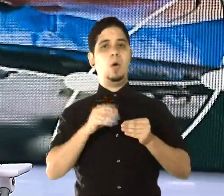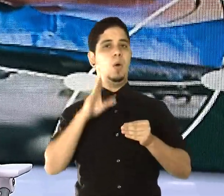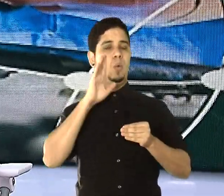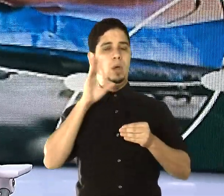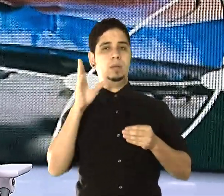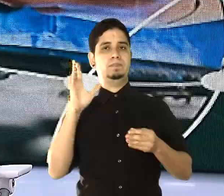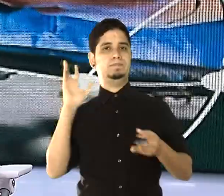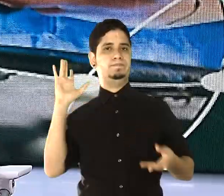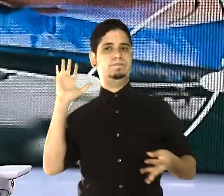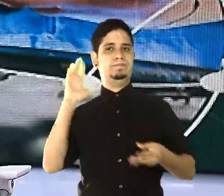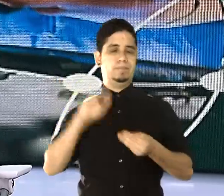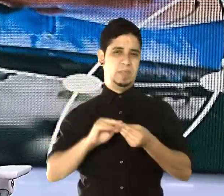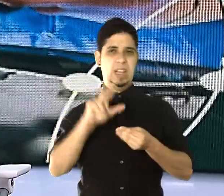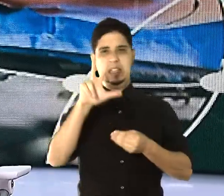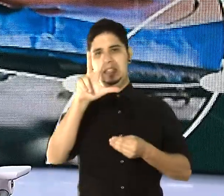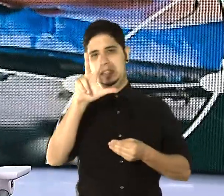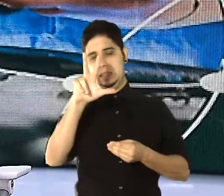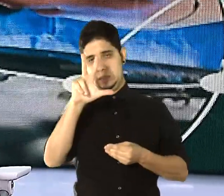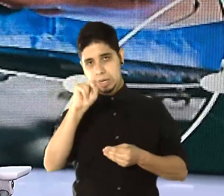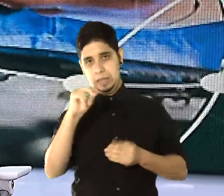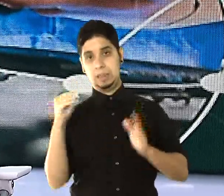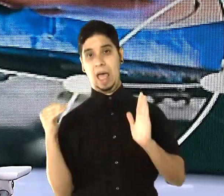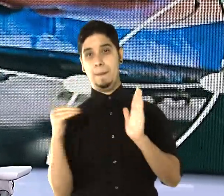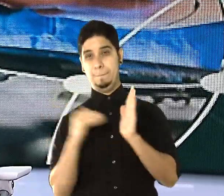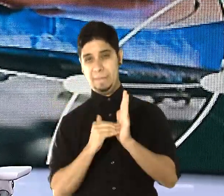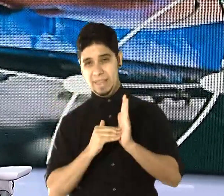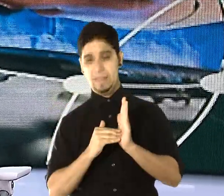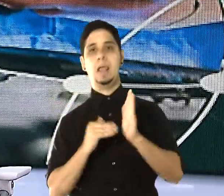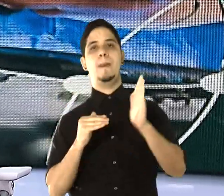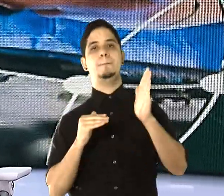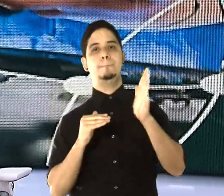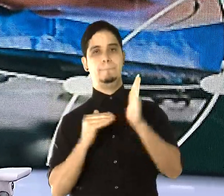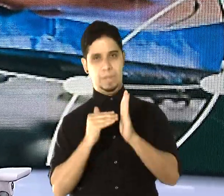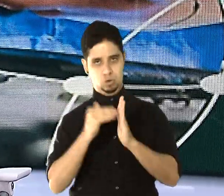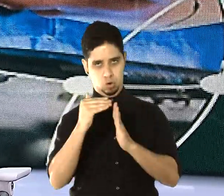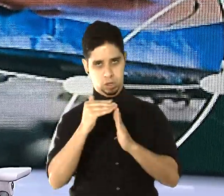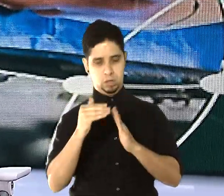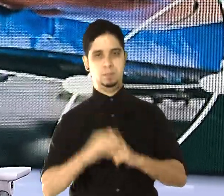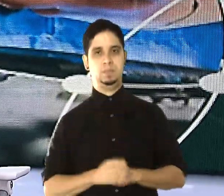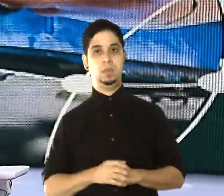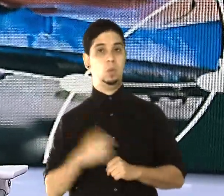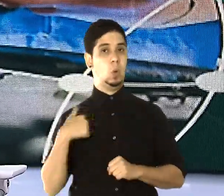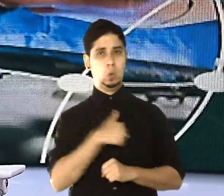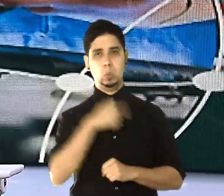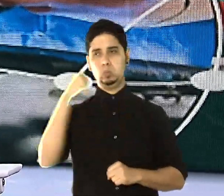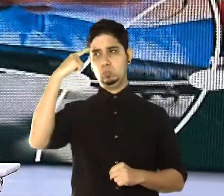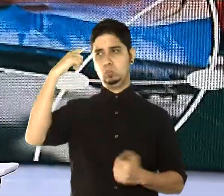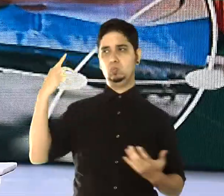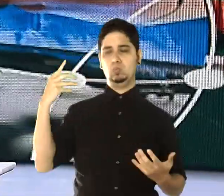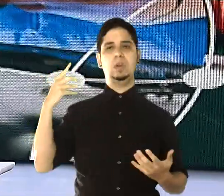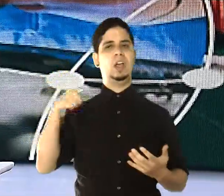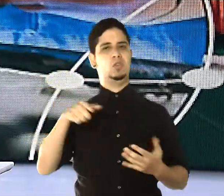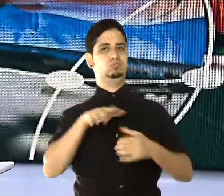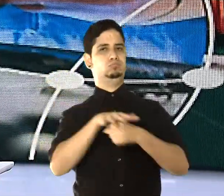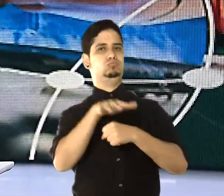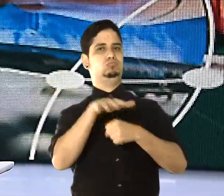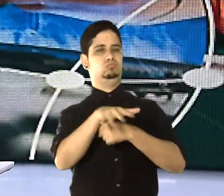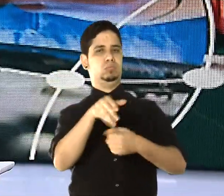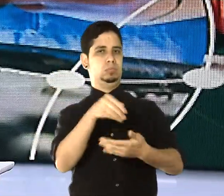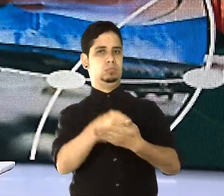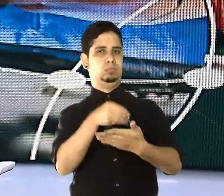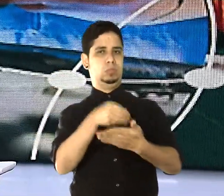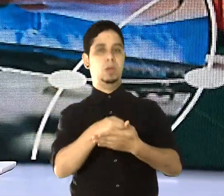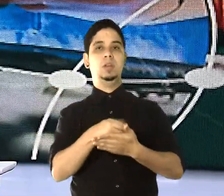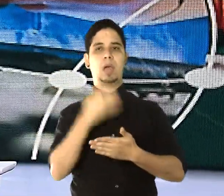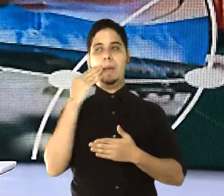estar llegando casi a los 30,000 millones. Y nosotros entendemos que debe de ser suficiente, aún con los